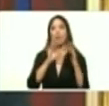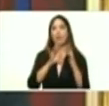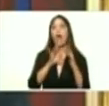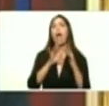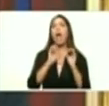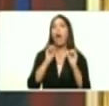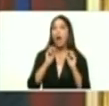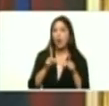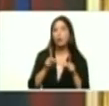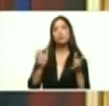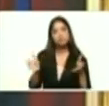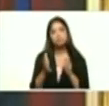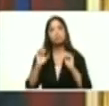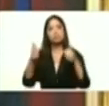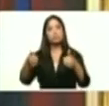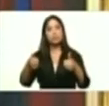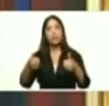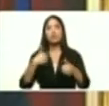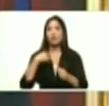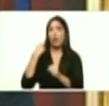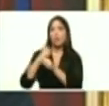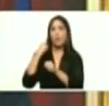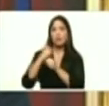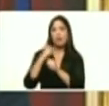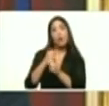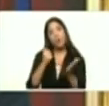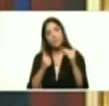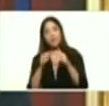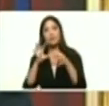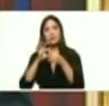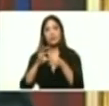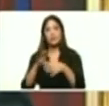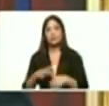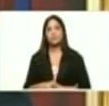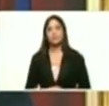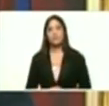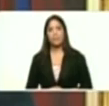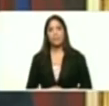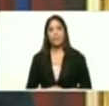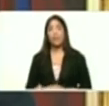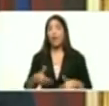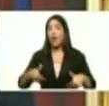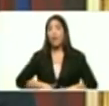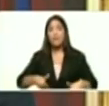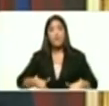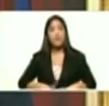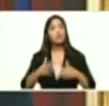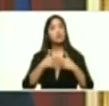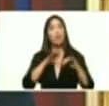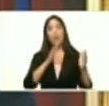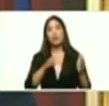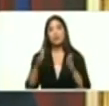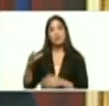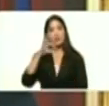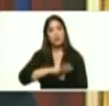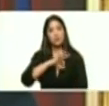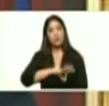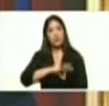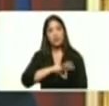así ahora, vamos pues, ya yo estaba trabajando, vente pues. Es un gran esfuerzo organizador de la sociedad,